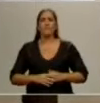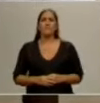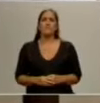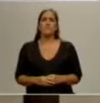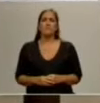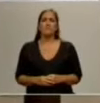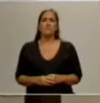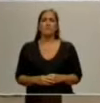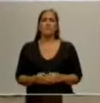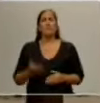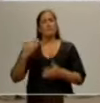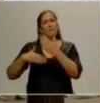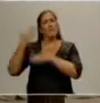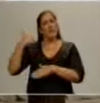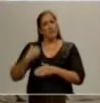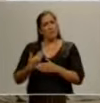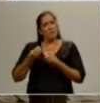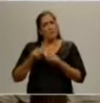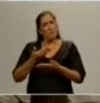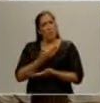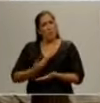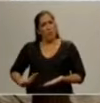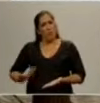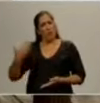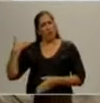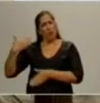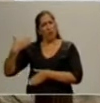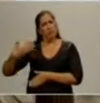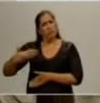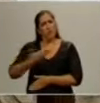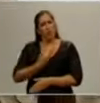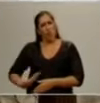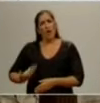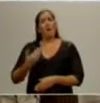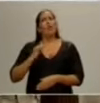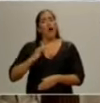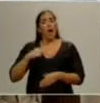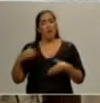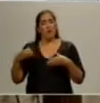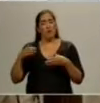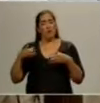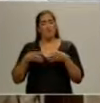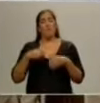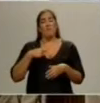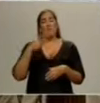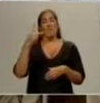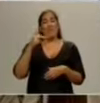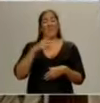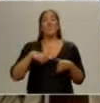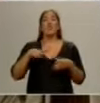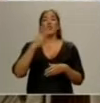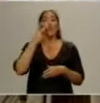Especialmente desde los comienzos de nuestro gobierno, de nuestros gobiernos, diría, año 2003. El 25 de mayo